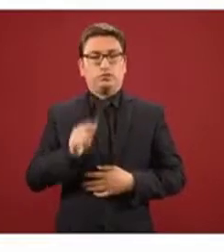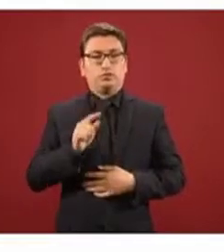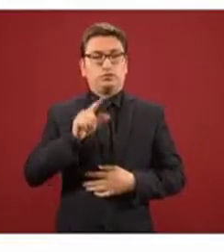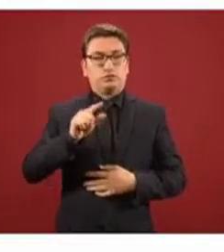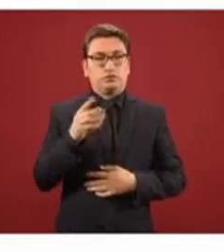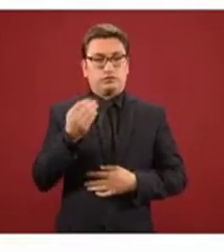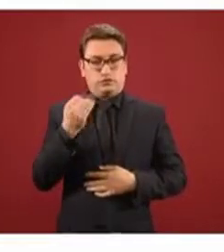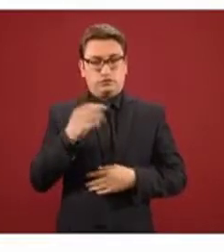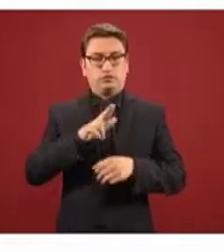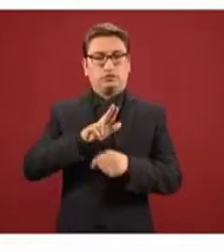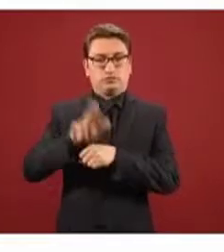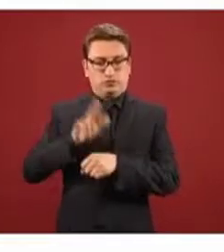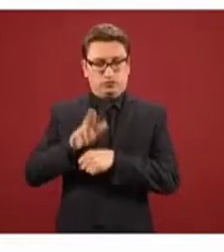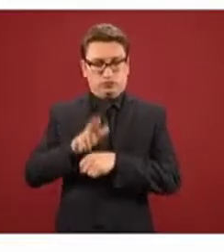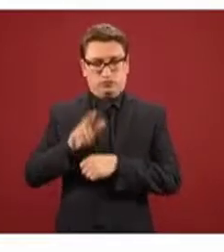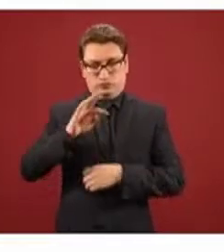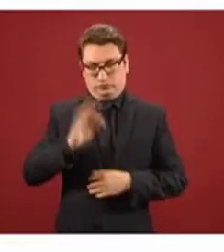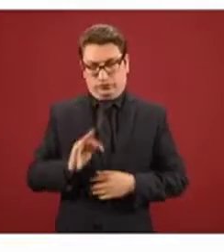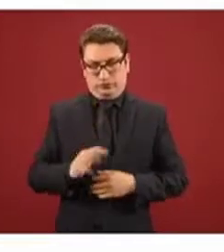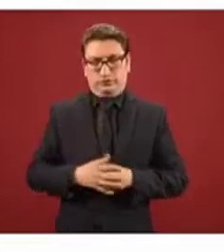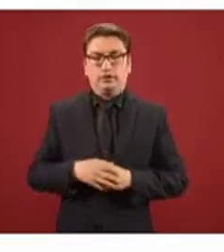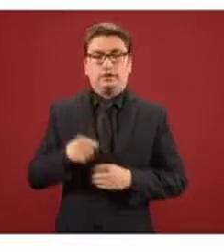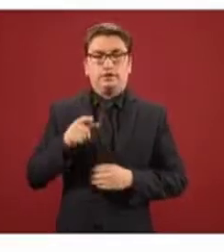44.79% de Honduras,